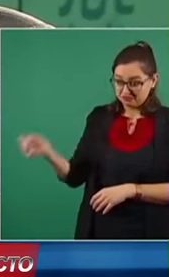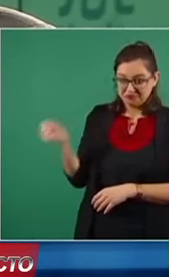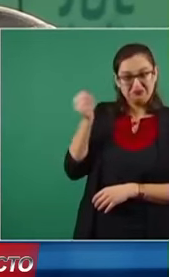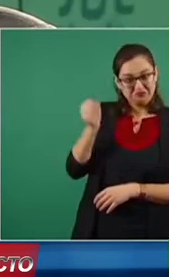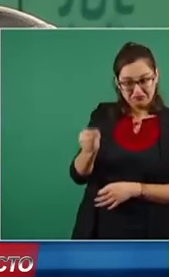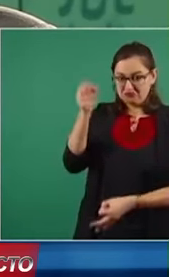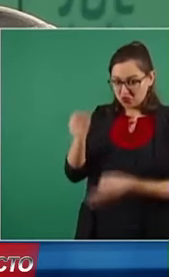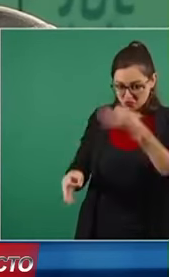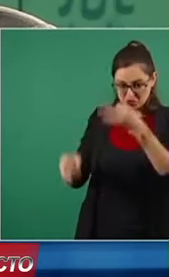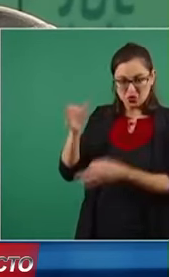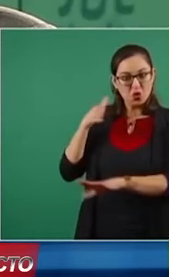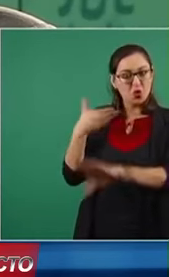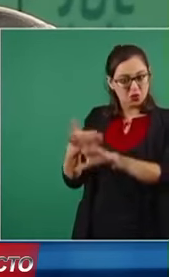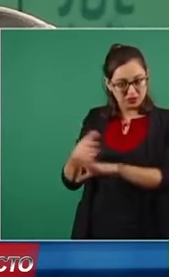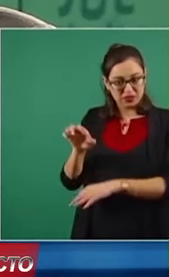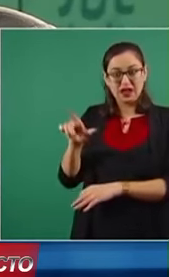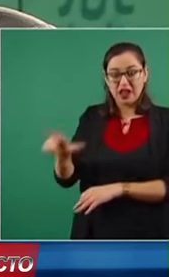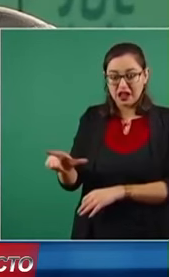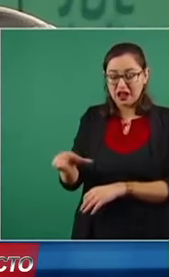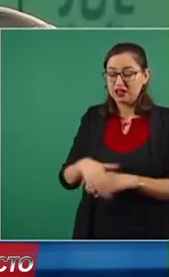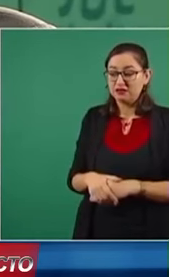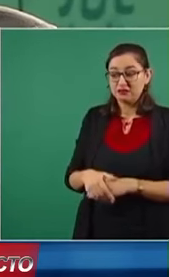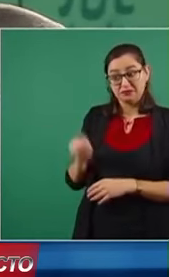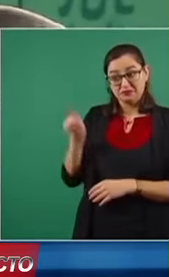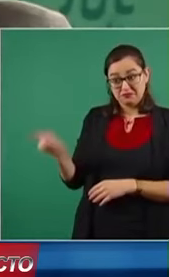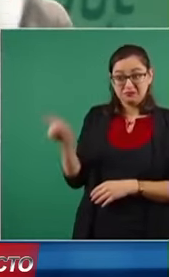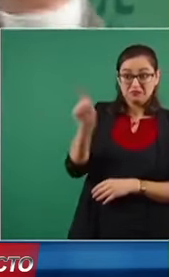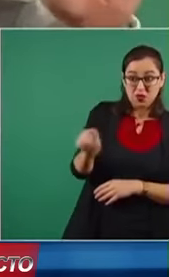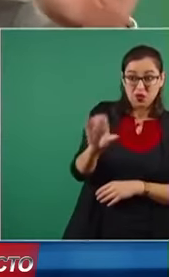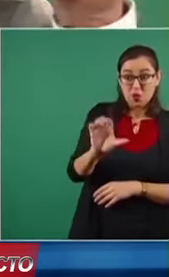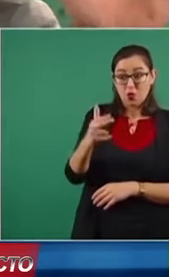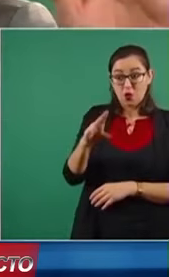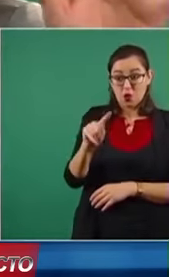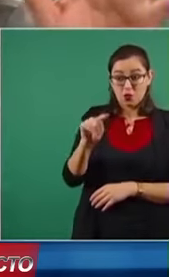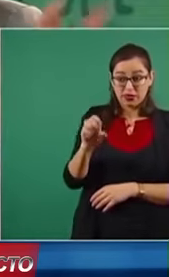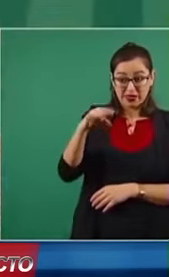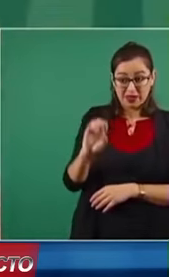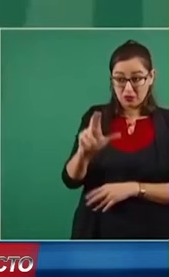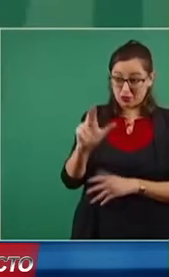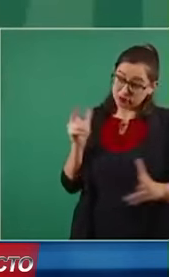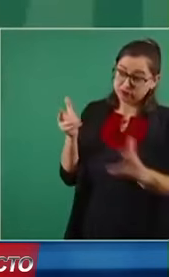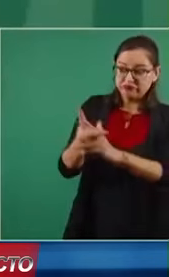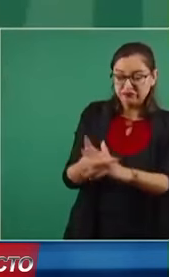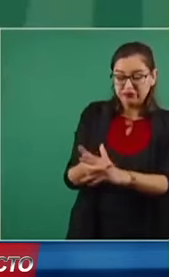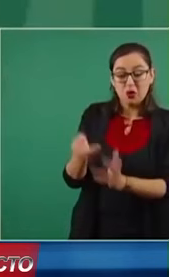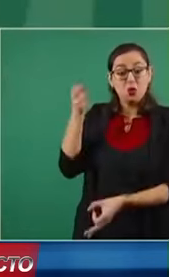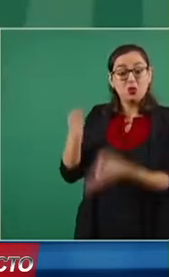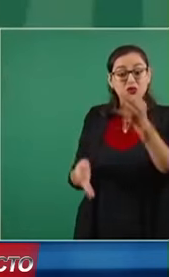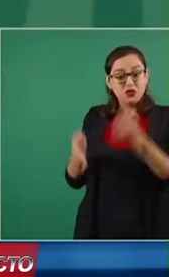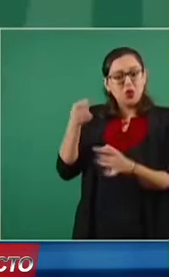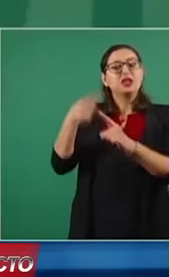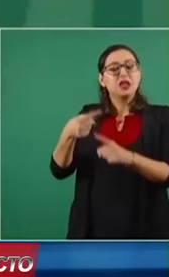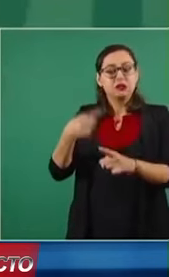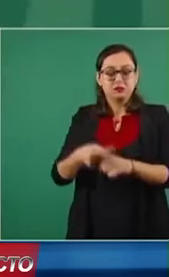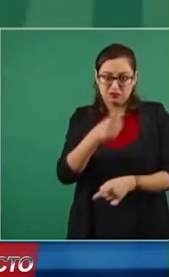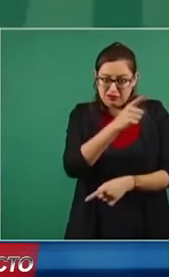la democracia, el respeto a los derechos humanos y, por supuesto, el respeto, en este caso, a los principios que rigen